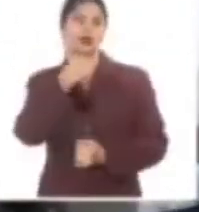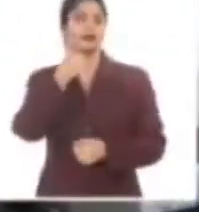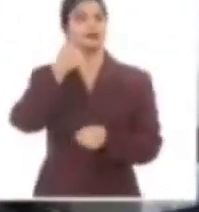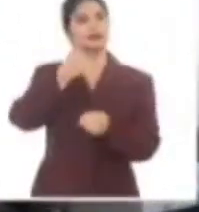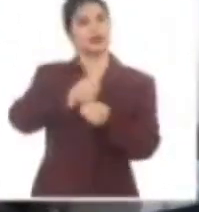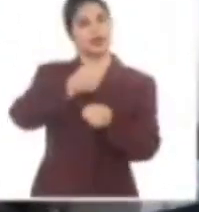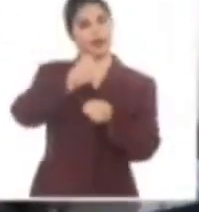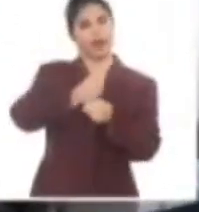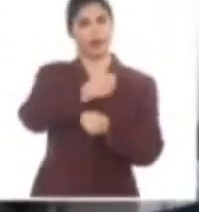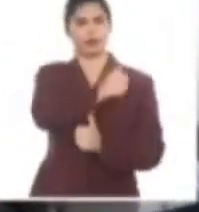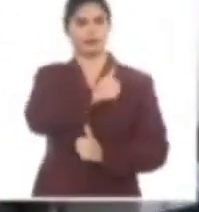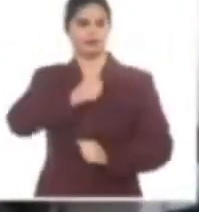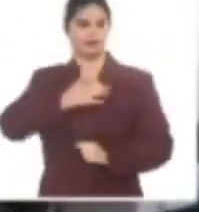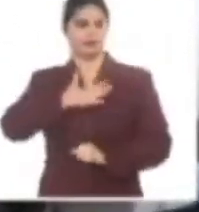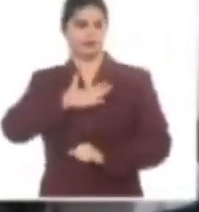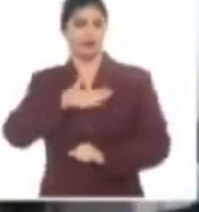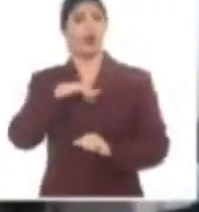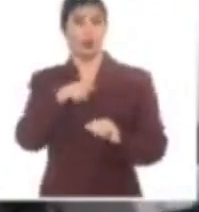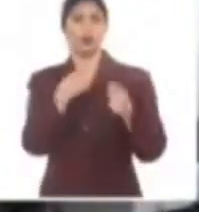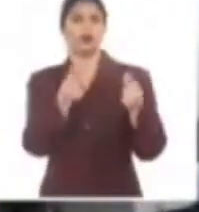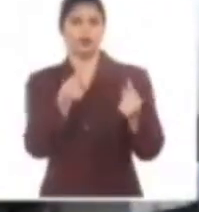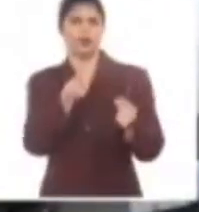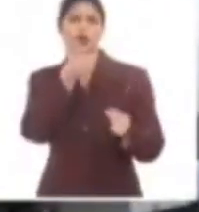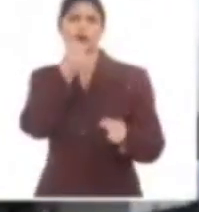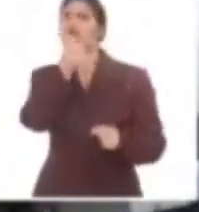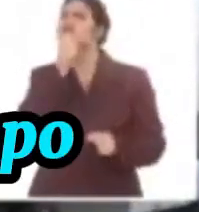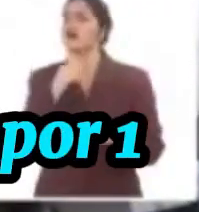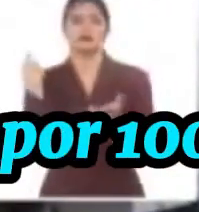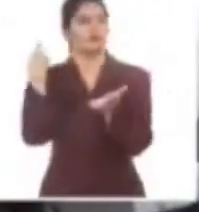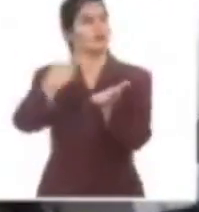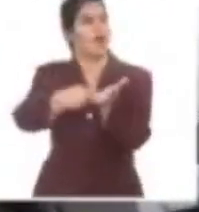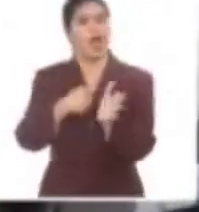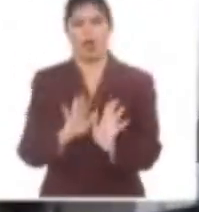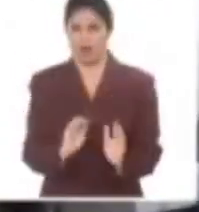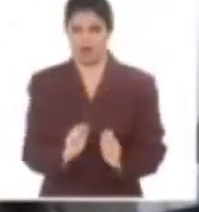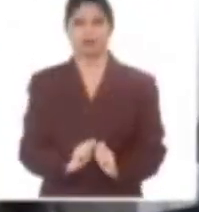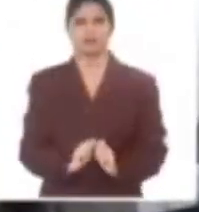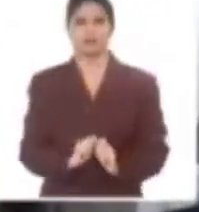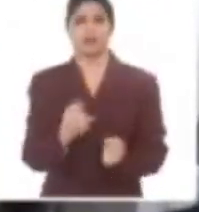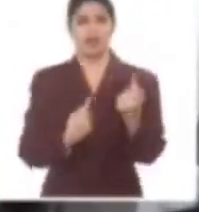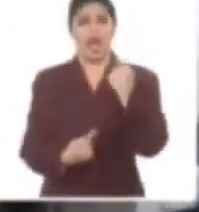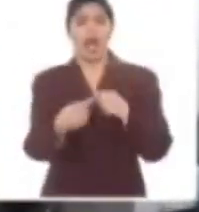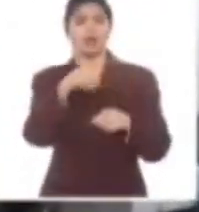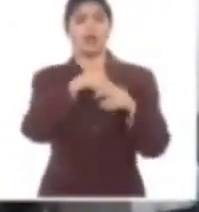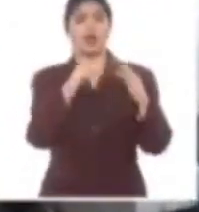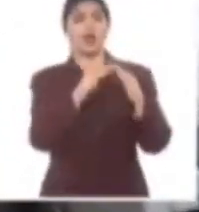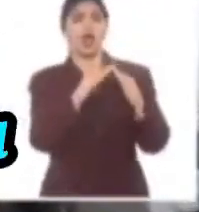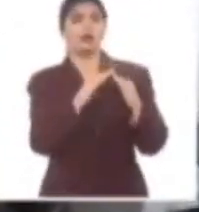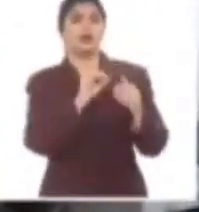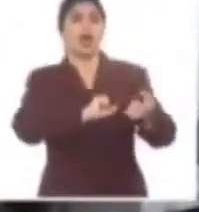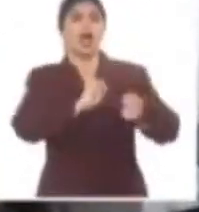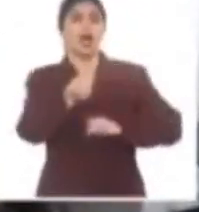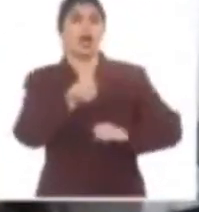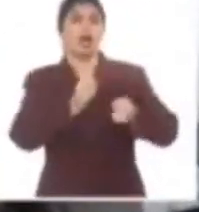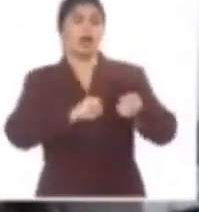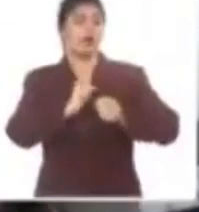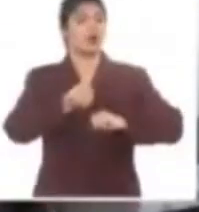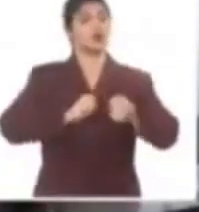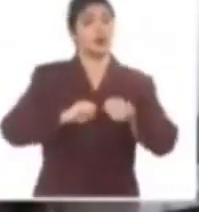eso. Entonces, ¿de qué estamos hablando? Si nos llevamos a por ciento, esa medida impacta en todo Jibara en